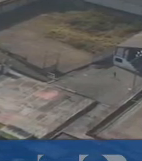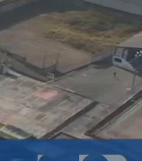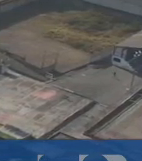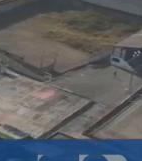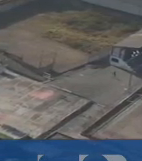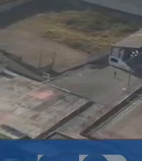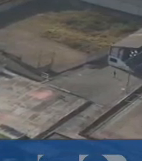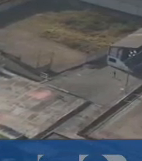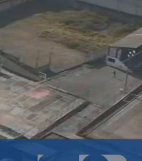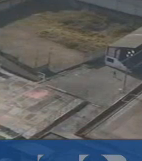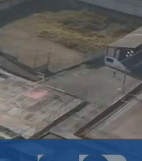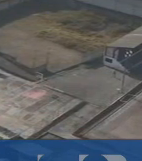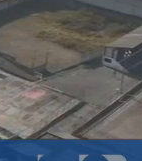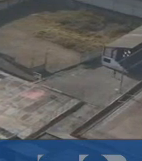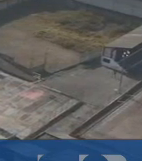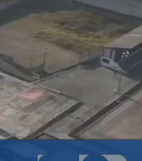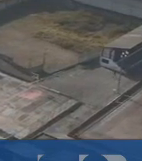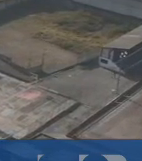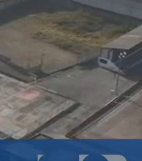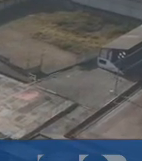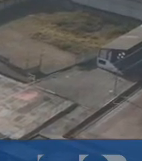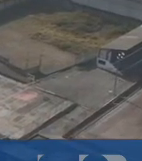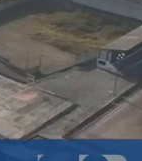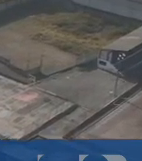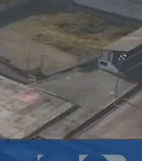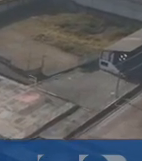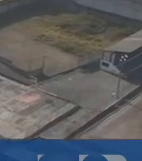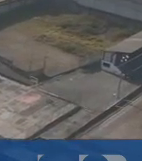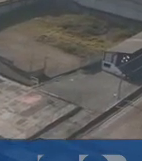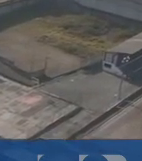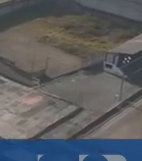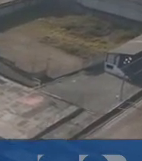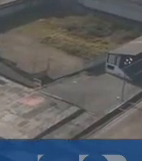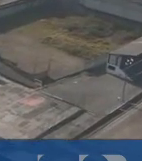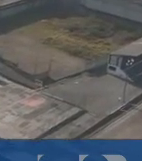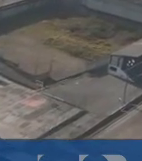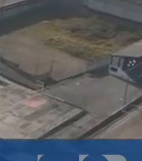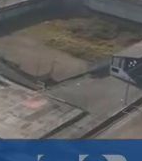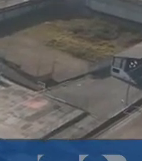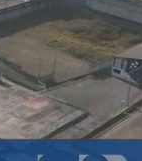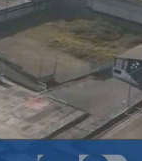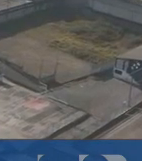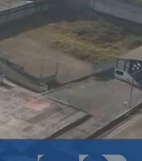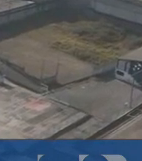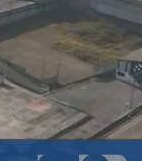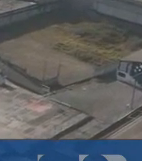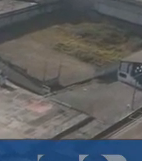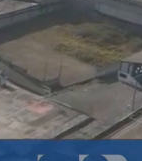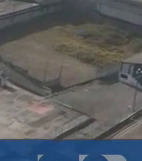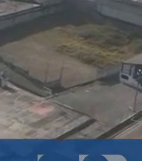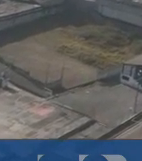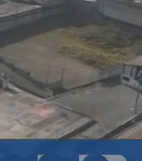justamente Daddy Yankee Así que en minutos les tendremos un informe en vivo sobre el tema y también para que usted pueda salir